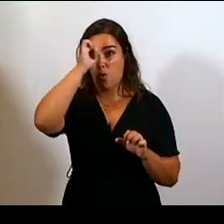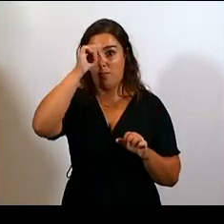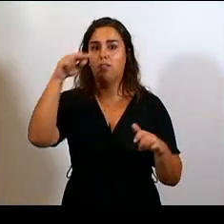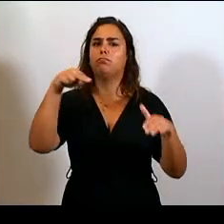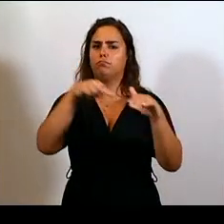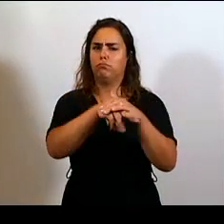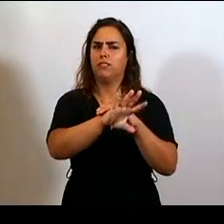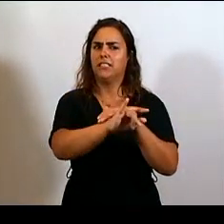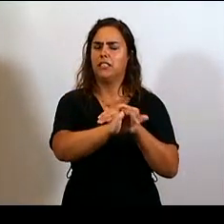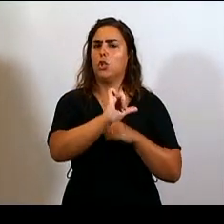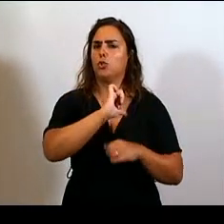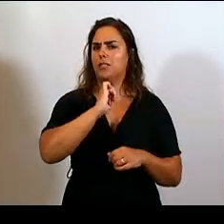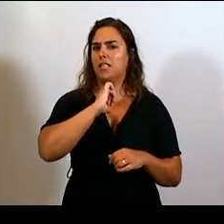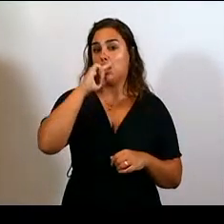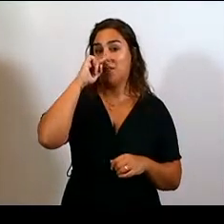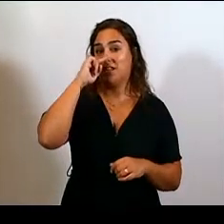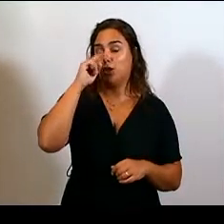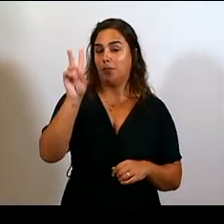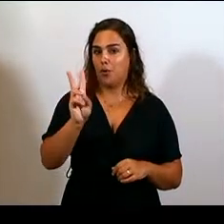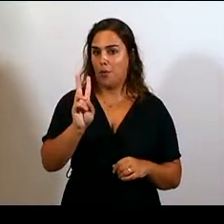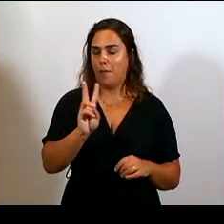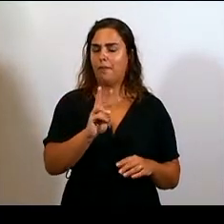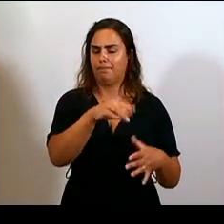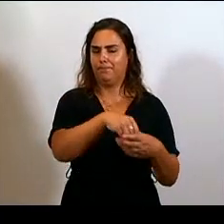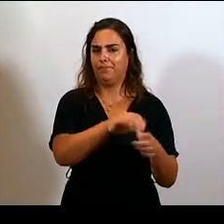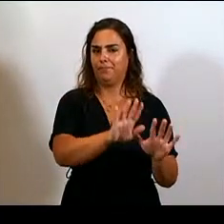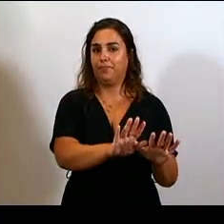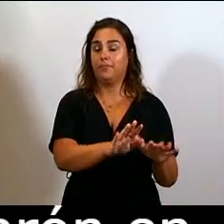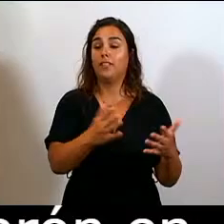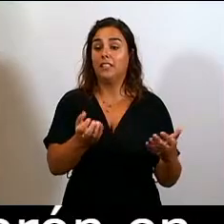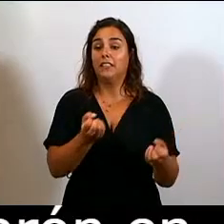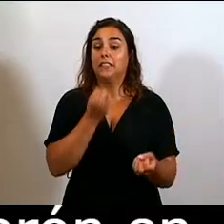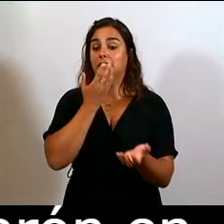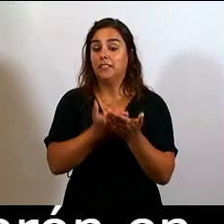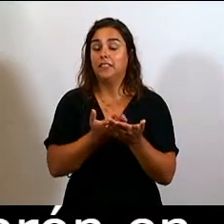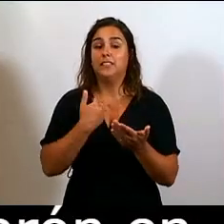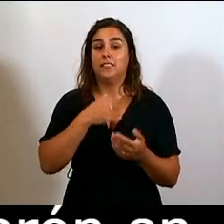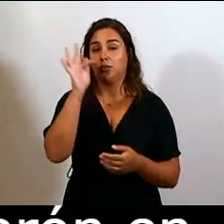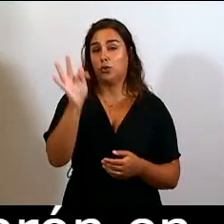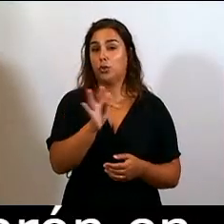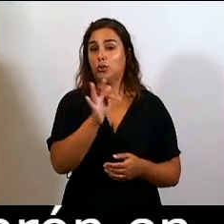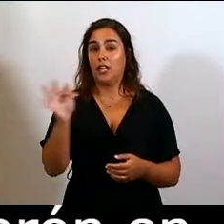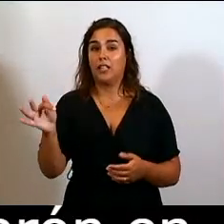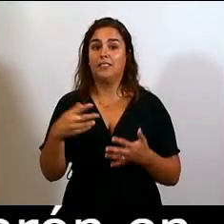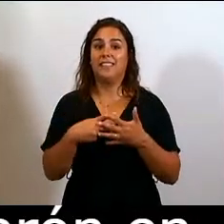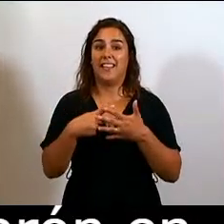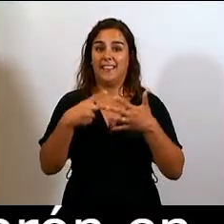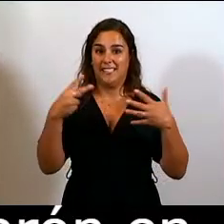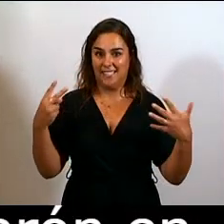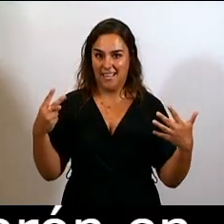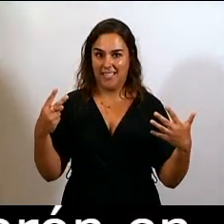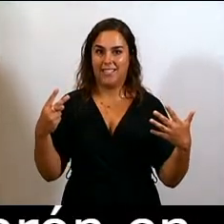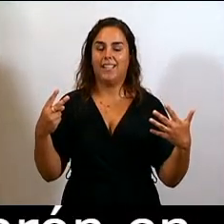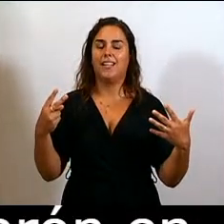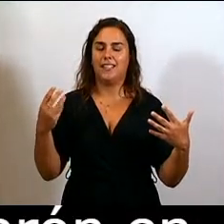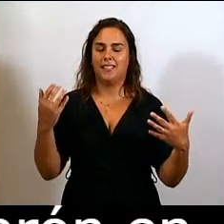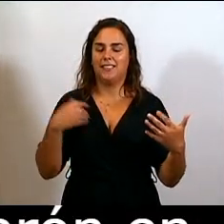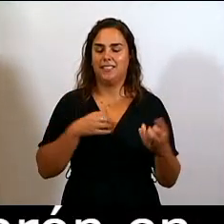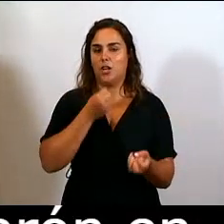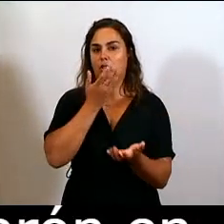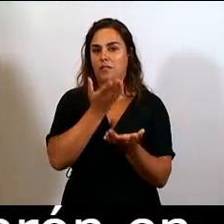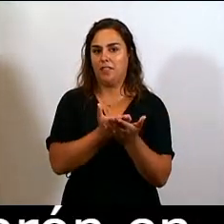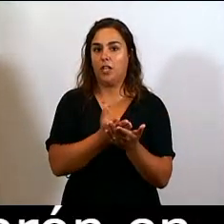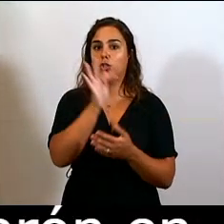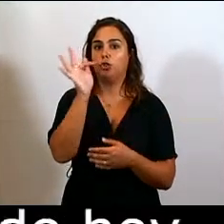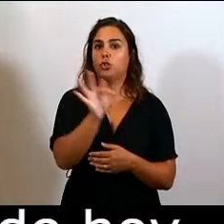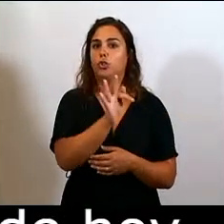en el Hospital Don Benito Villanueva. Con esta notificación de hoy, sumado a los 17 casos ya notificados, tenemos un